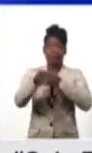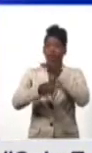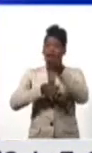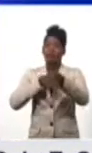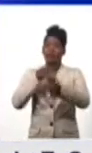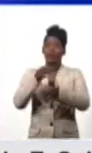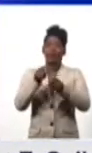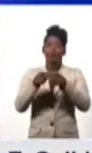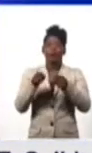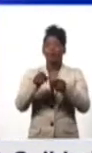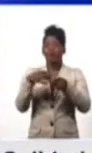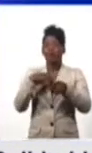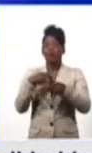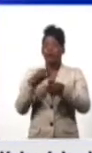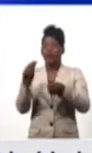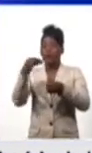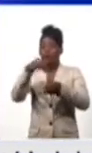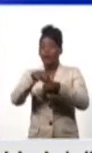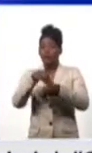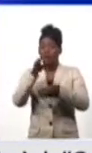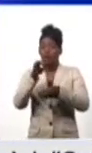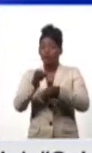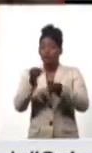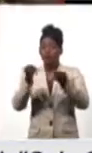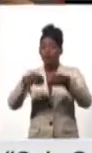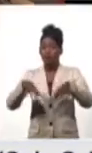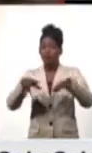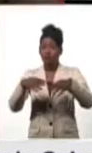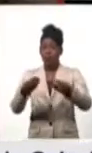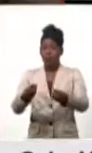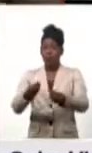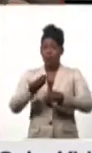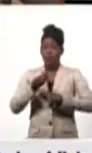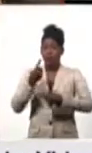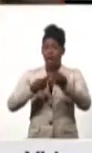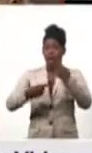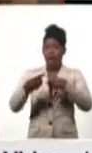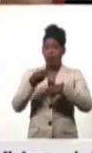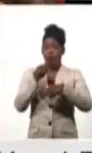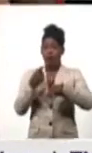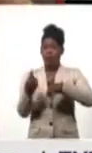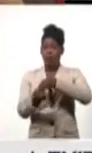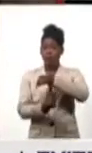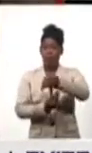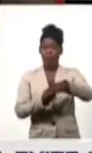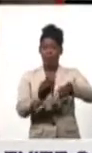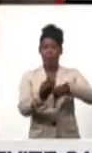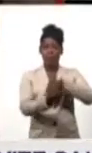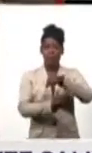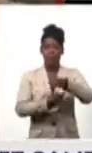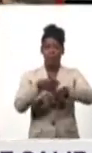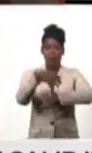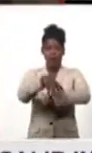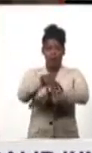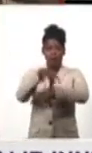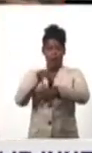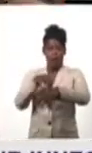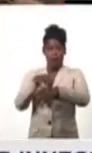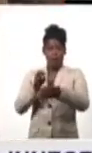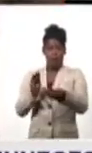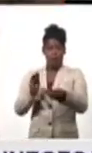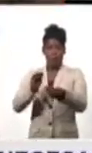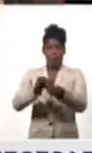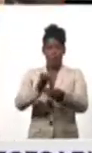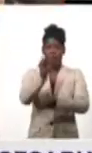de las causas que provocan que estos patógenos se trasladen con rapidez de animales a humanos están, entre